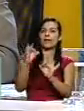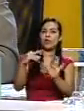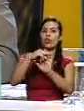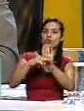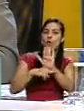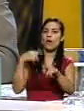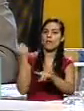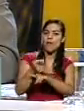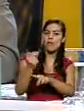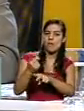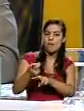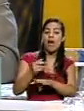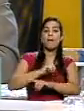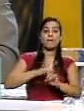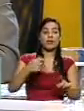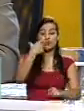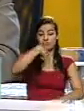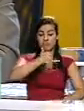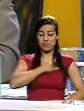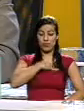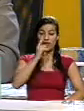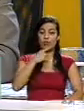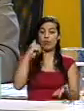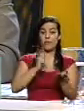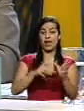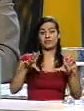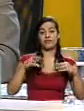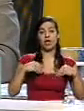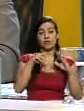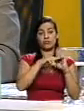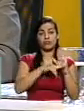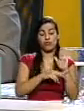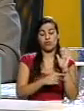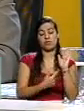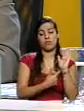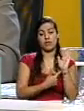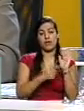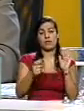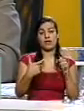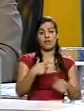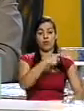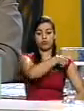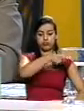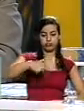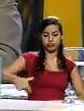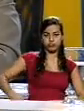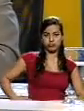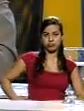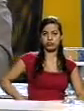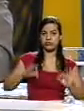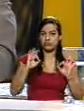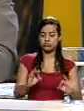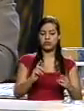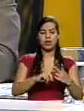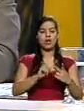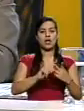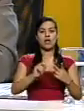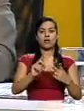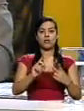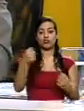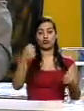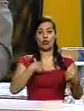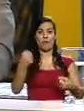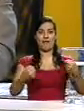nosotros tenemos cada uno y cada una cumplir con las normas, con los llamados, el cinturón de seguridad, el no ingerir licor cuando